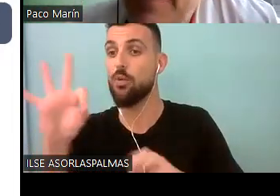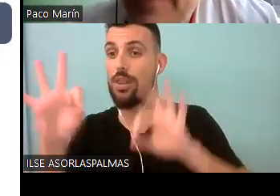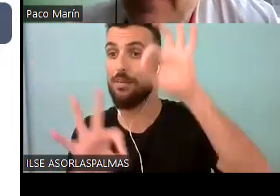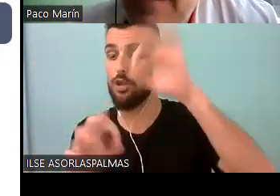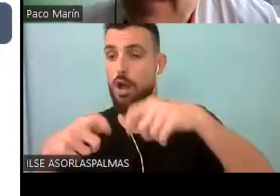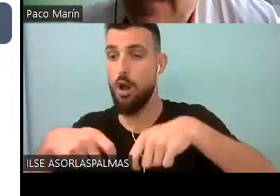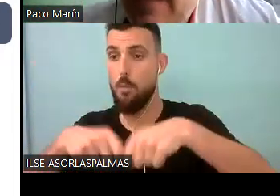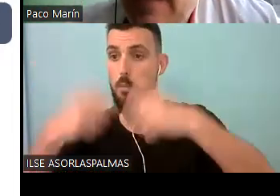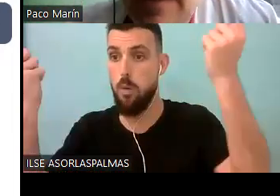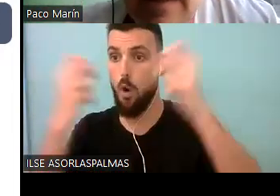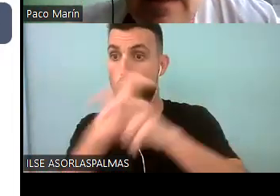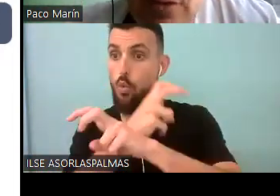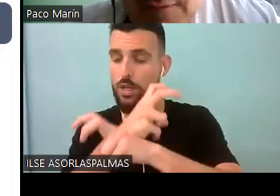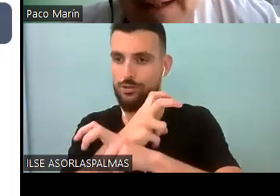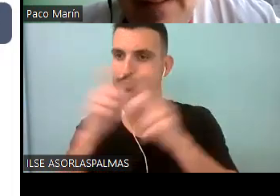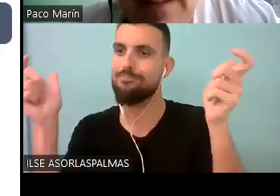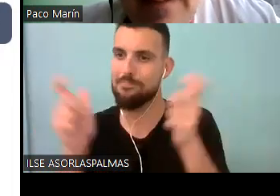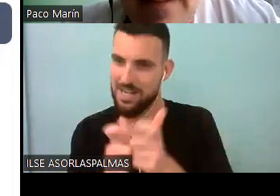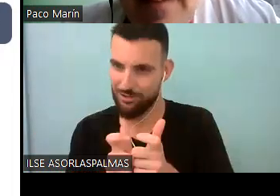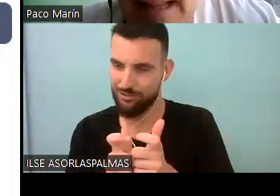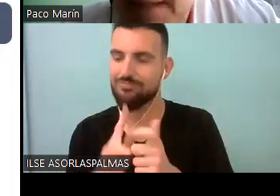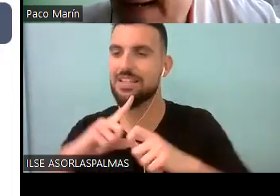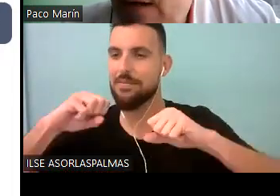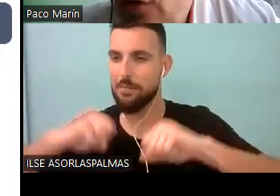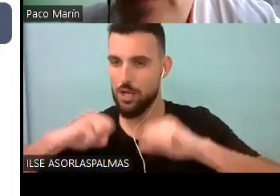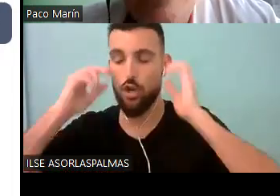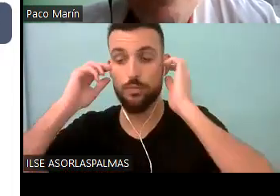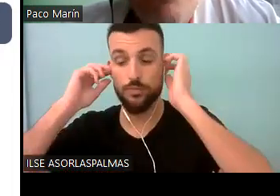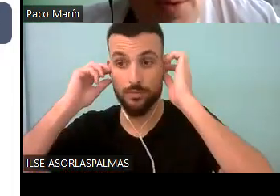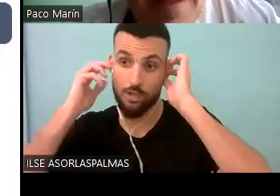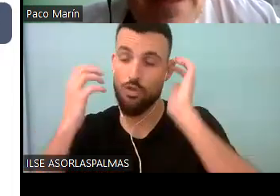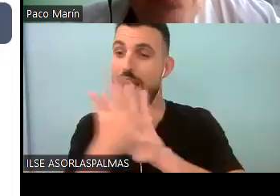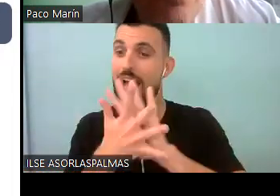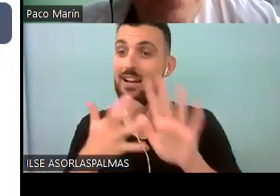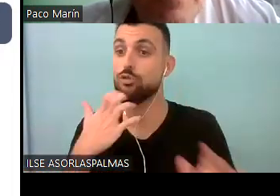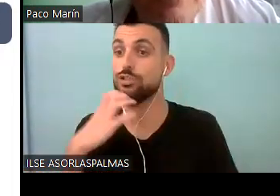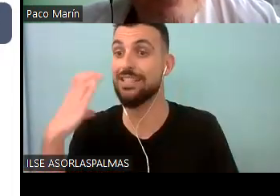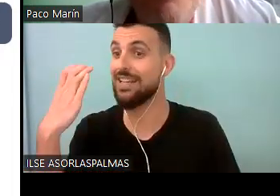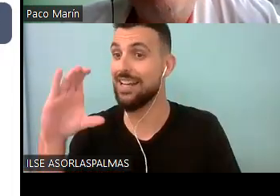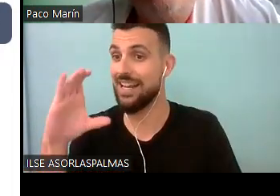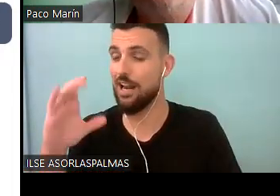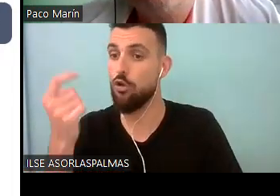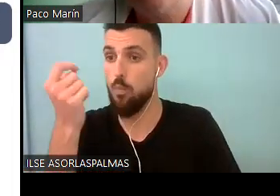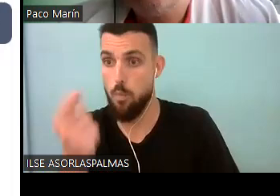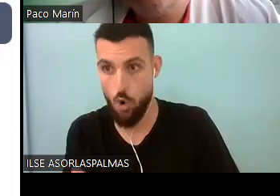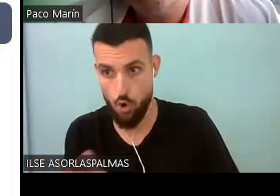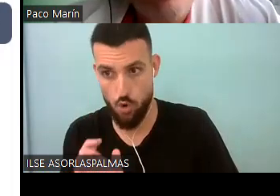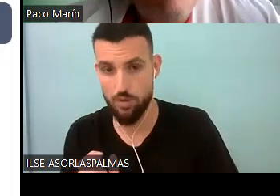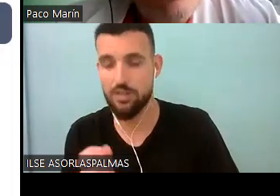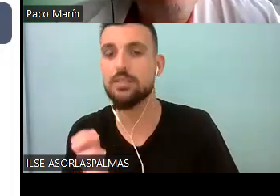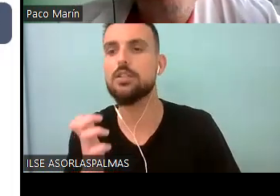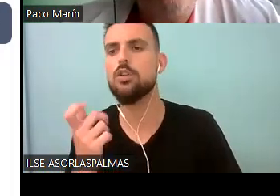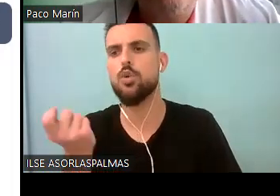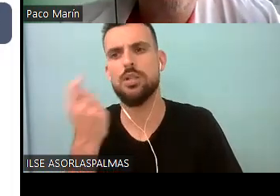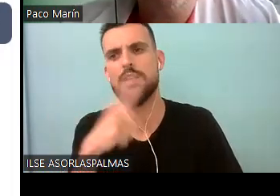en niveles, con niveles de densidad mineral ósea muy bajitos, porque tampoco tenemos que hacer ninguna